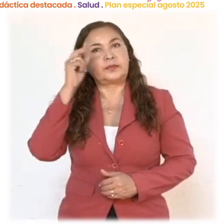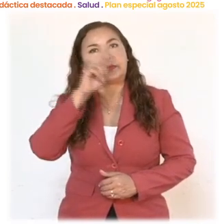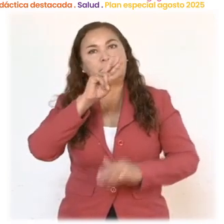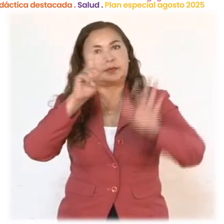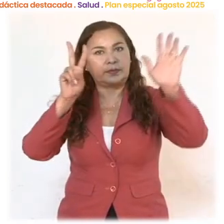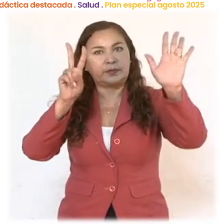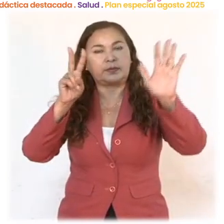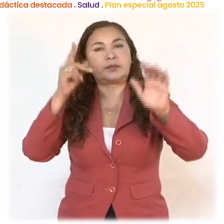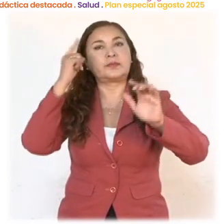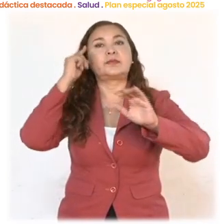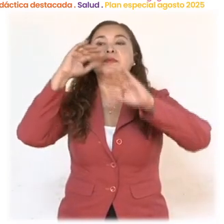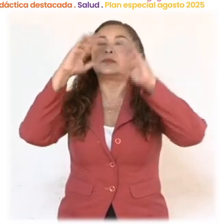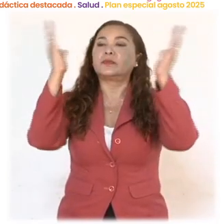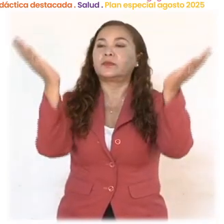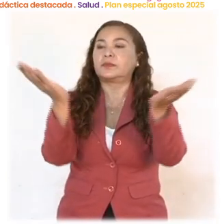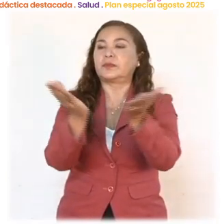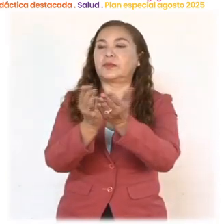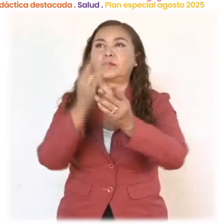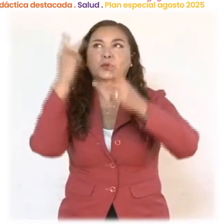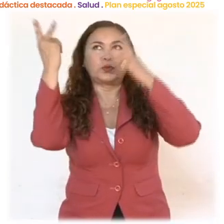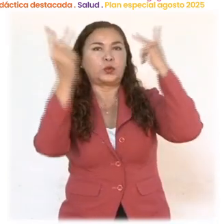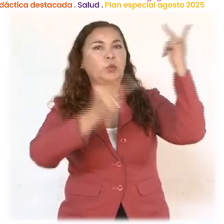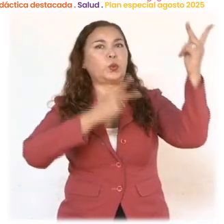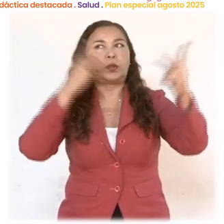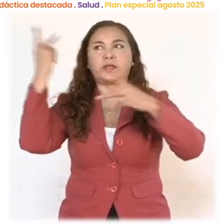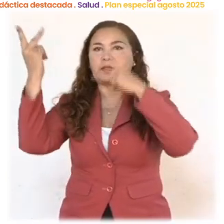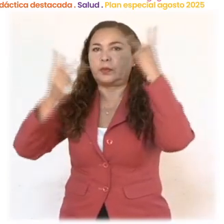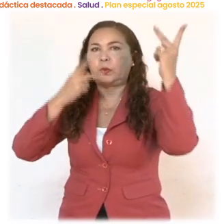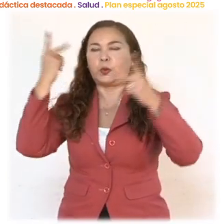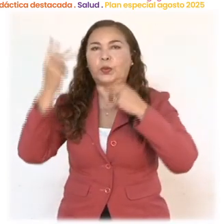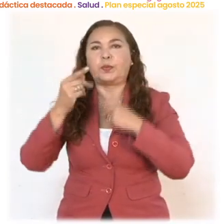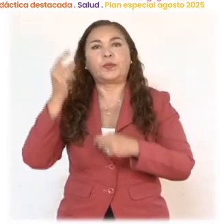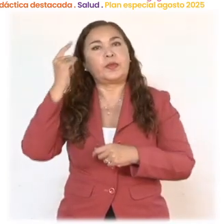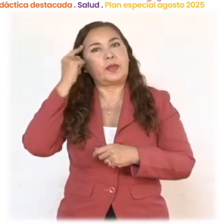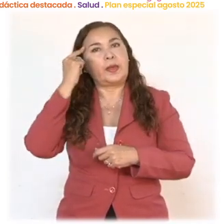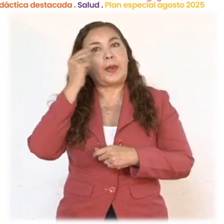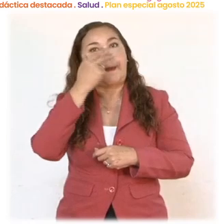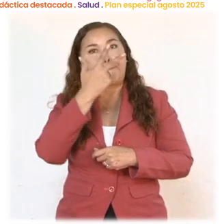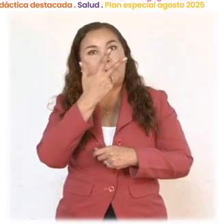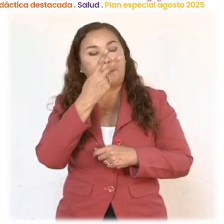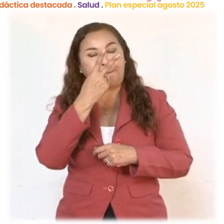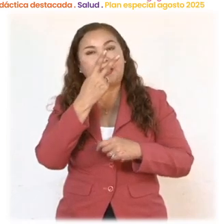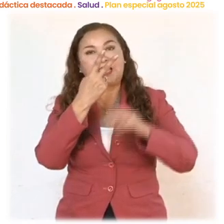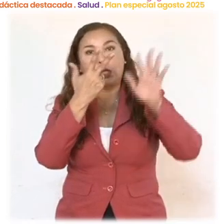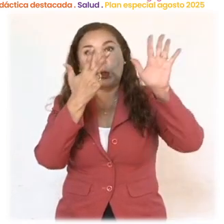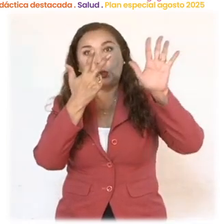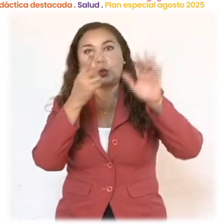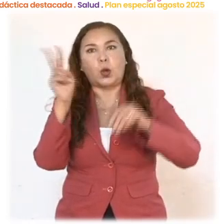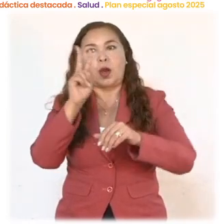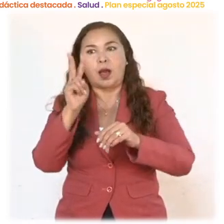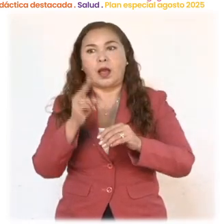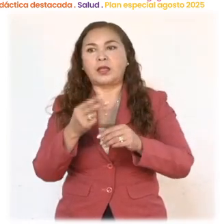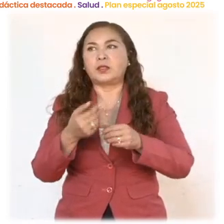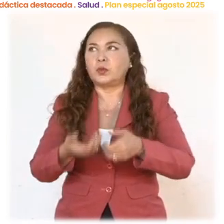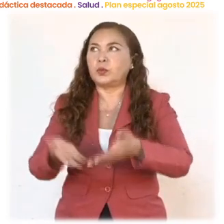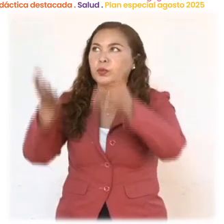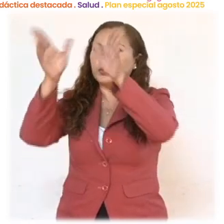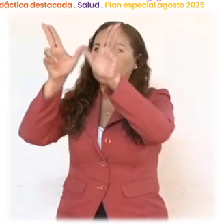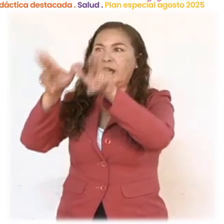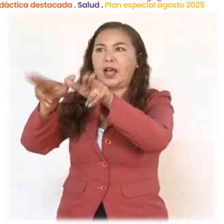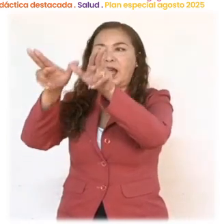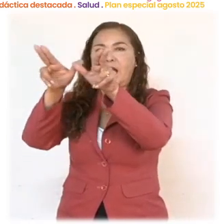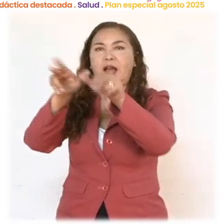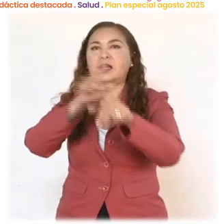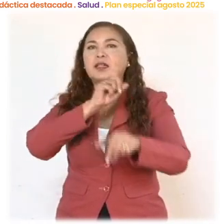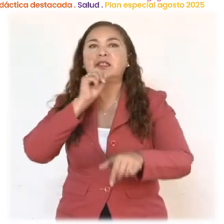27 Día Mundial del turismo día 28 Venezuela pone en órbita el